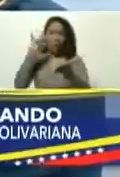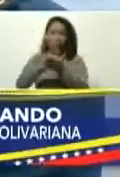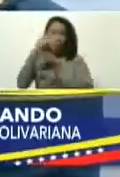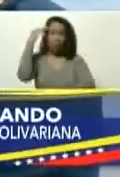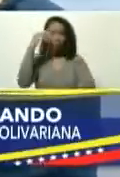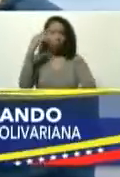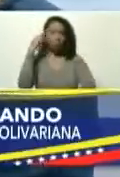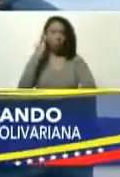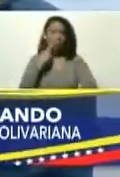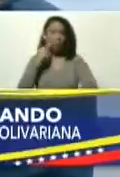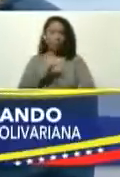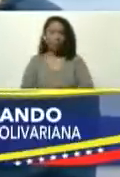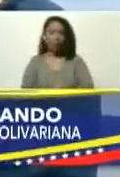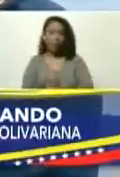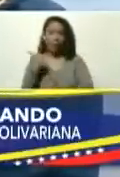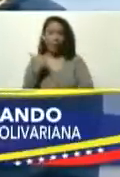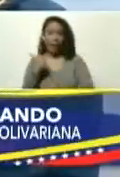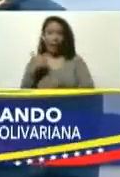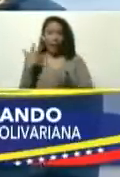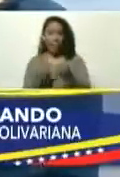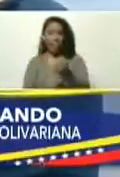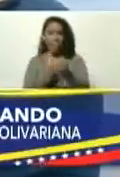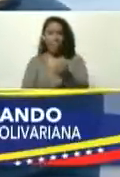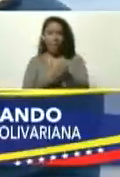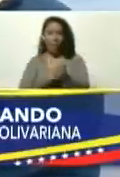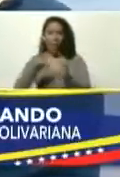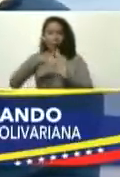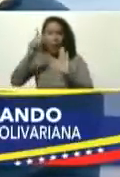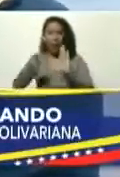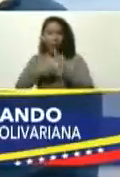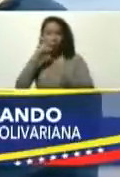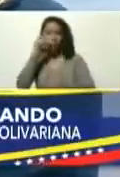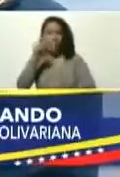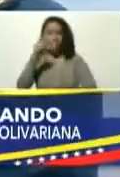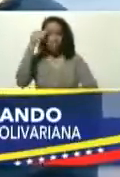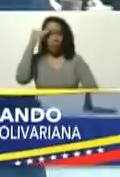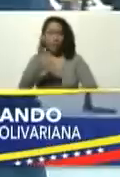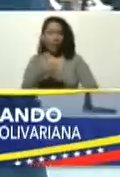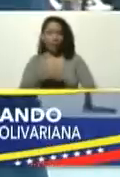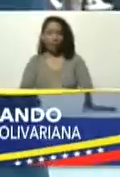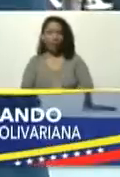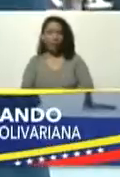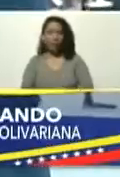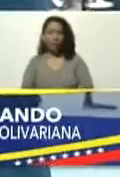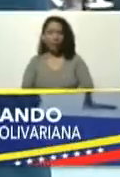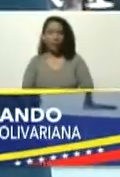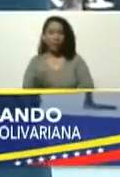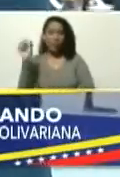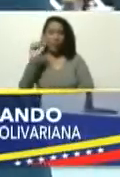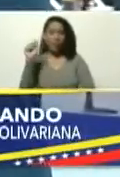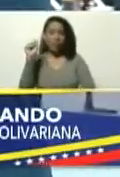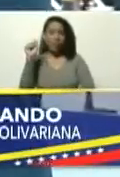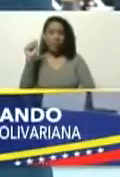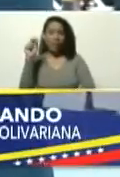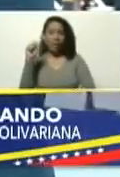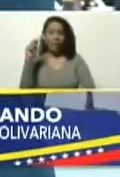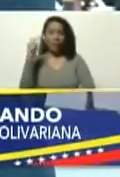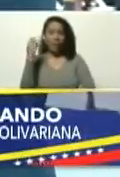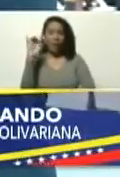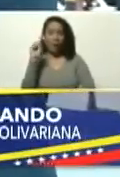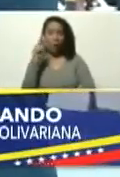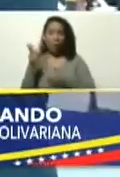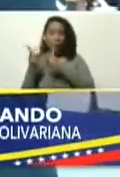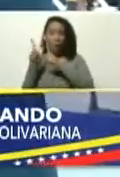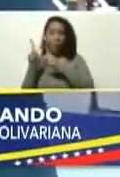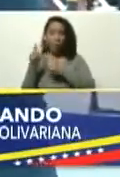bolivariana a este hermano, el general, mayor general Santiago Infante Triago. Autorizado. A